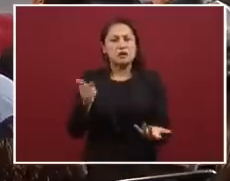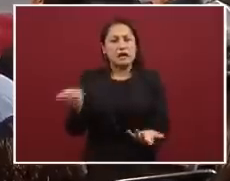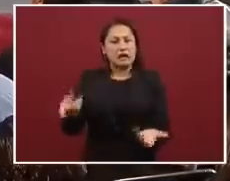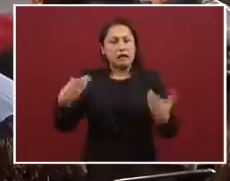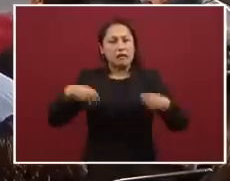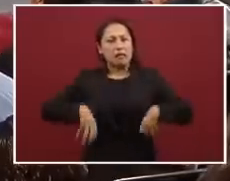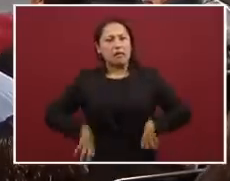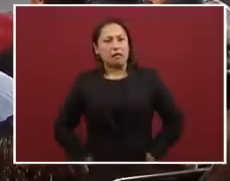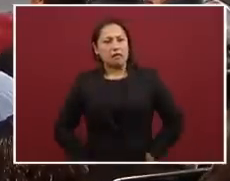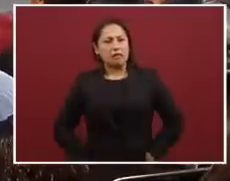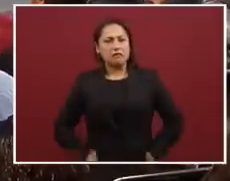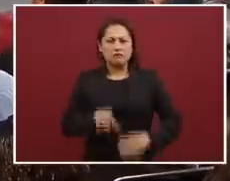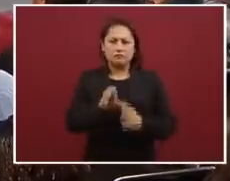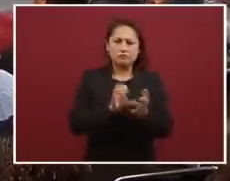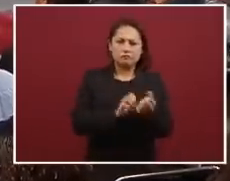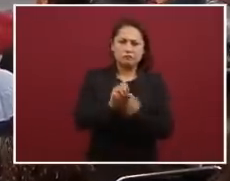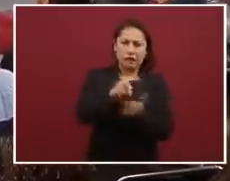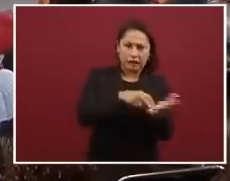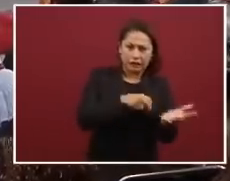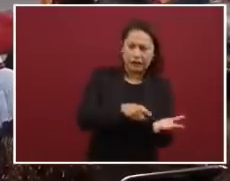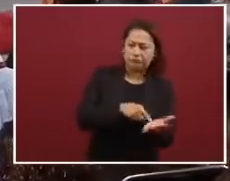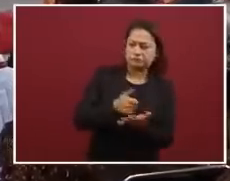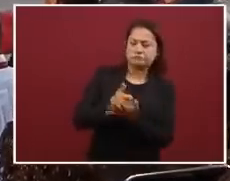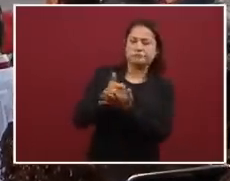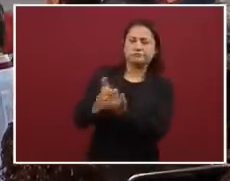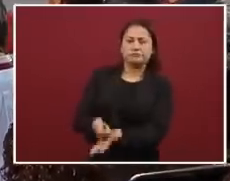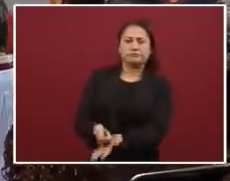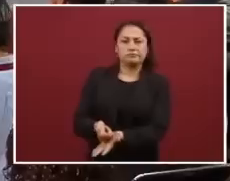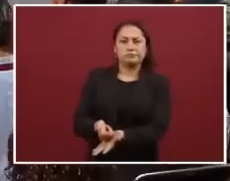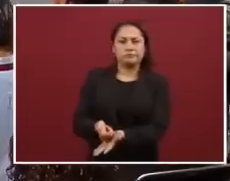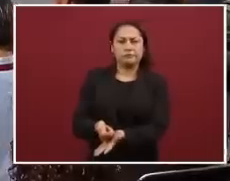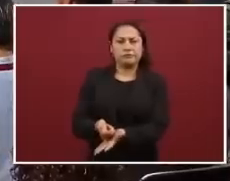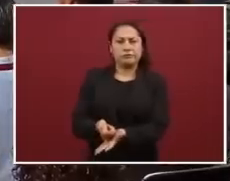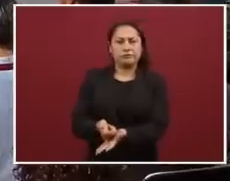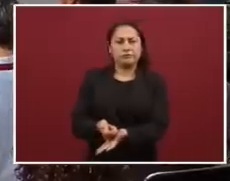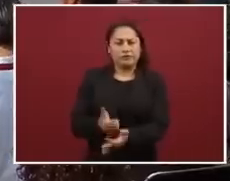Eso ya no lo podrían hacer.